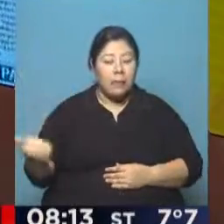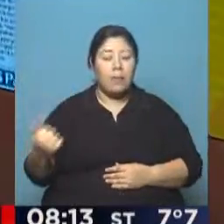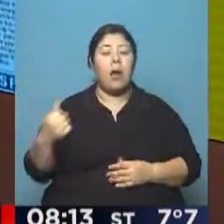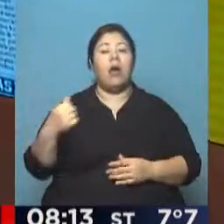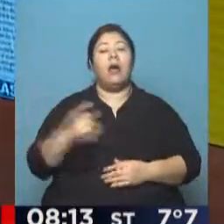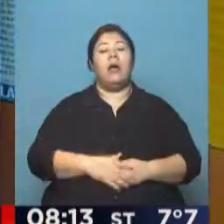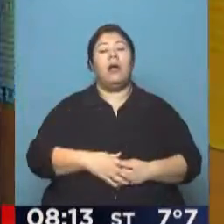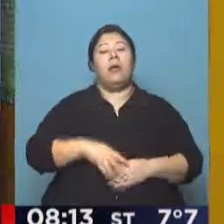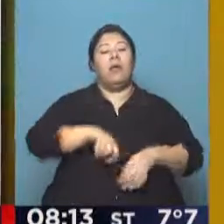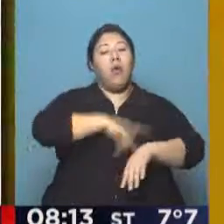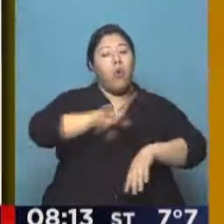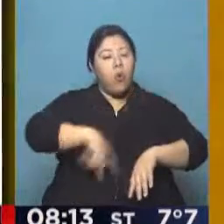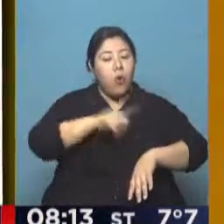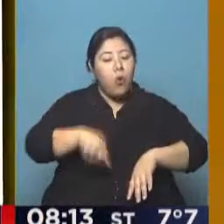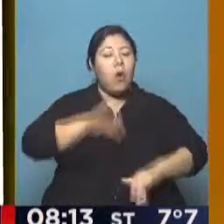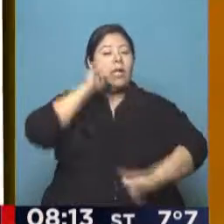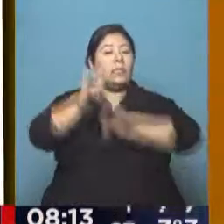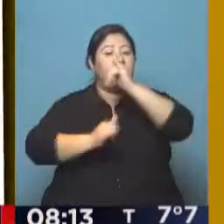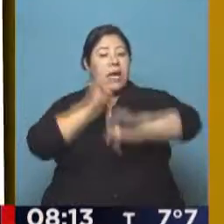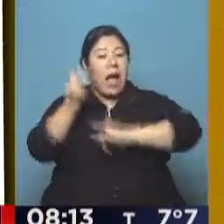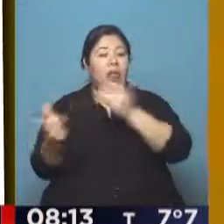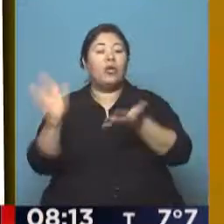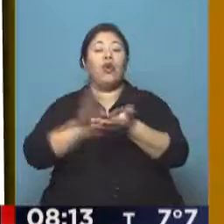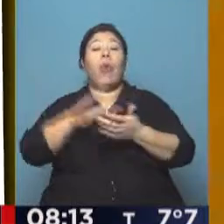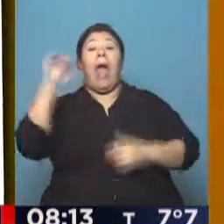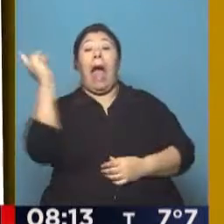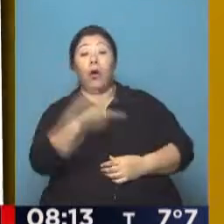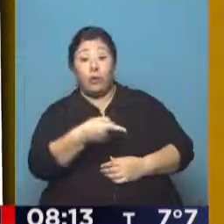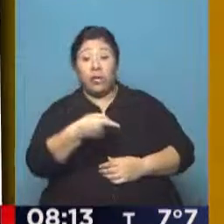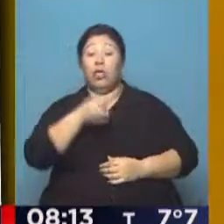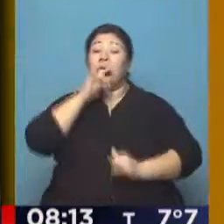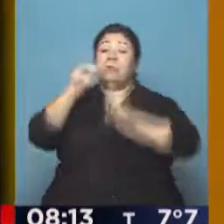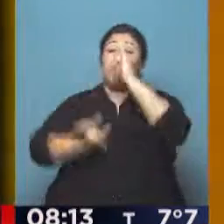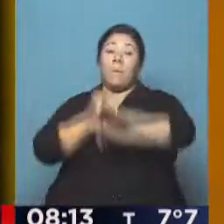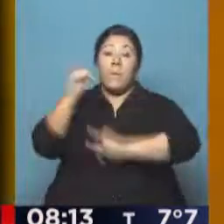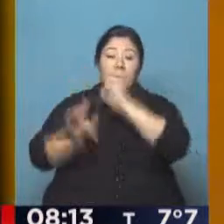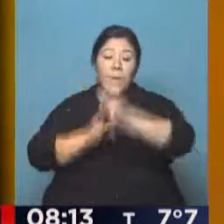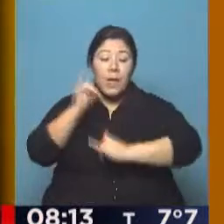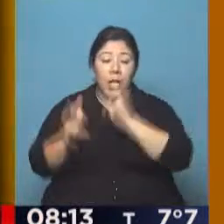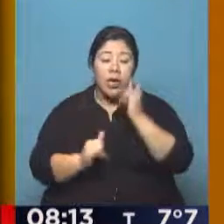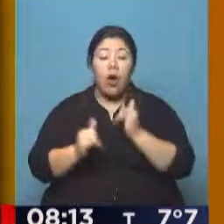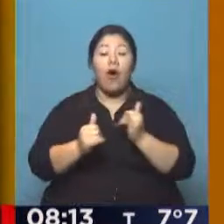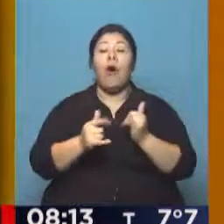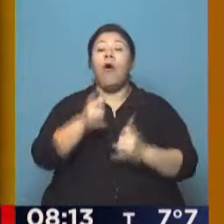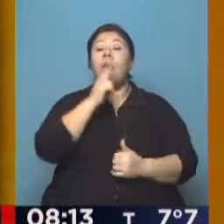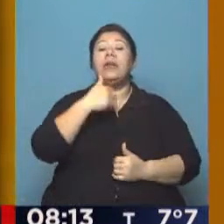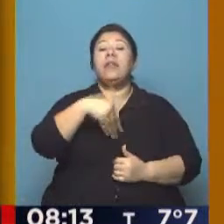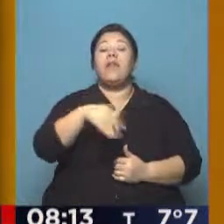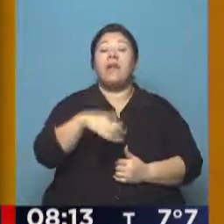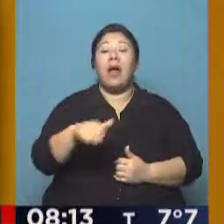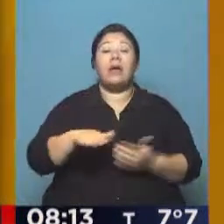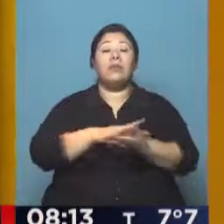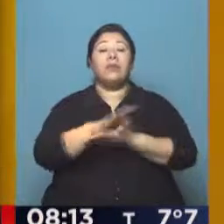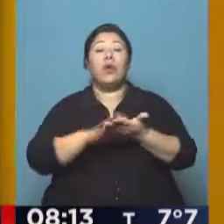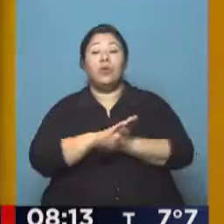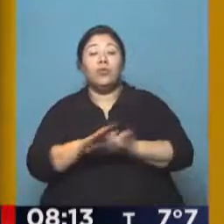Senado, tratando de explicar todas las acusaciones, está ahí en días definitorios para ver qué pasa con su situación, ¿no?, y con el